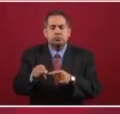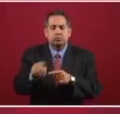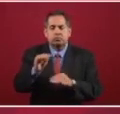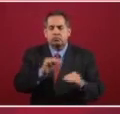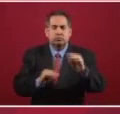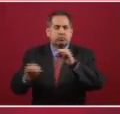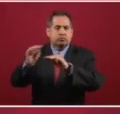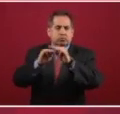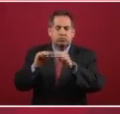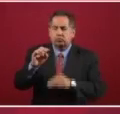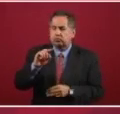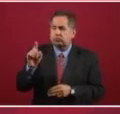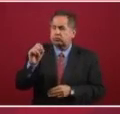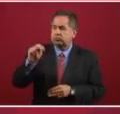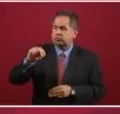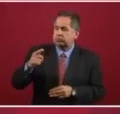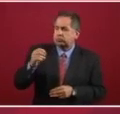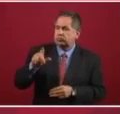de Songolica.